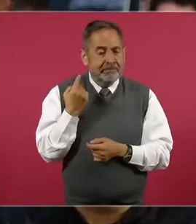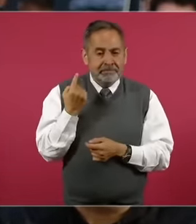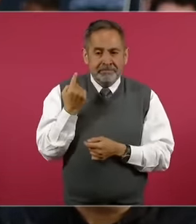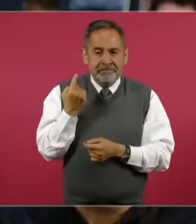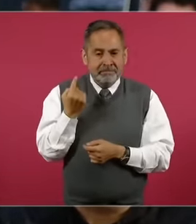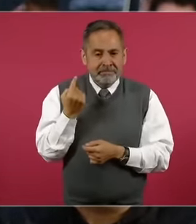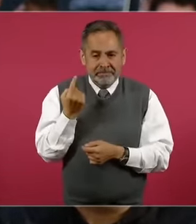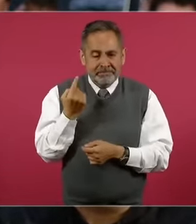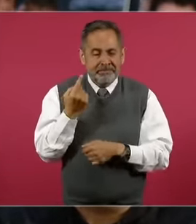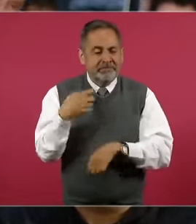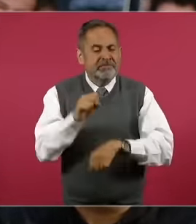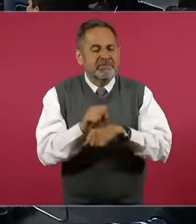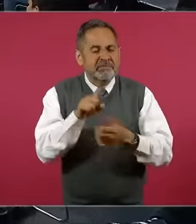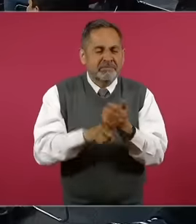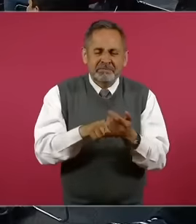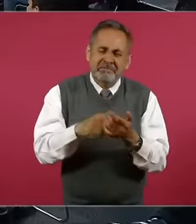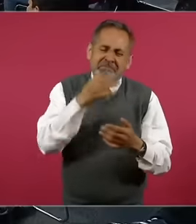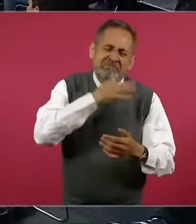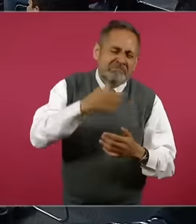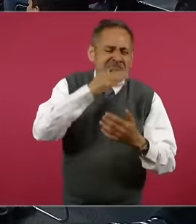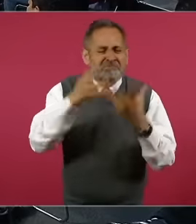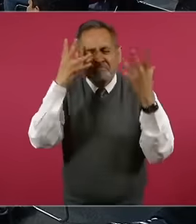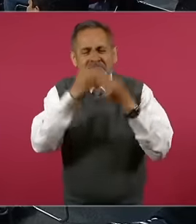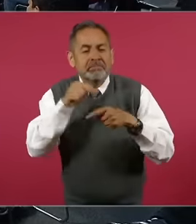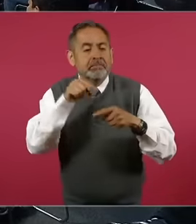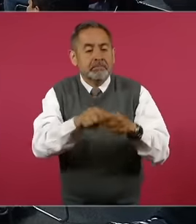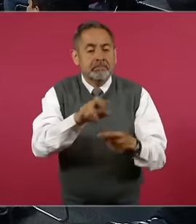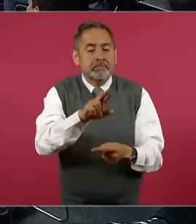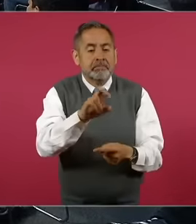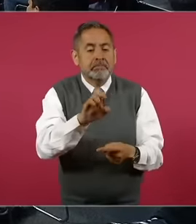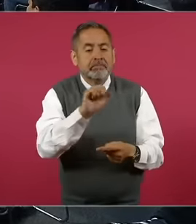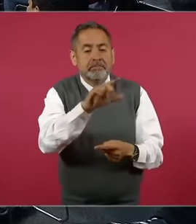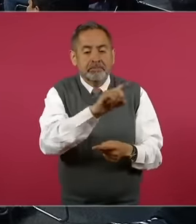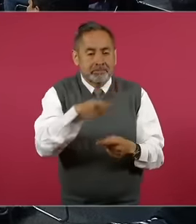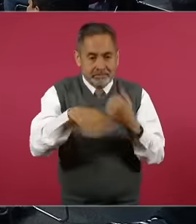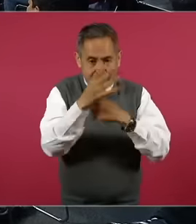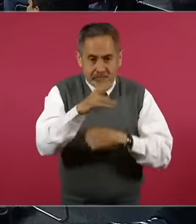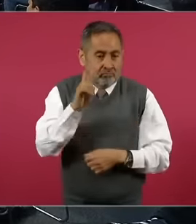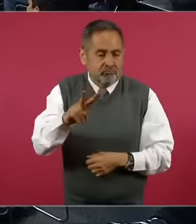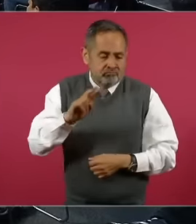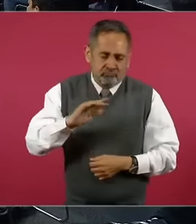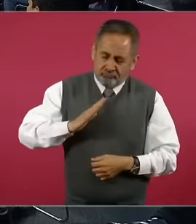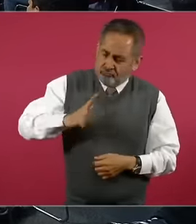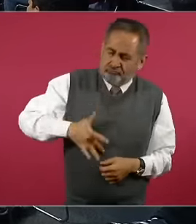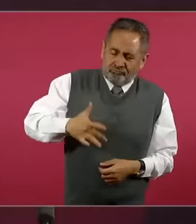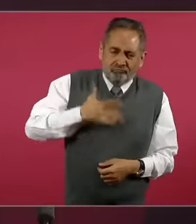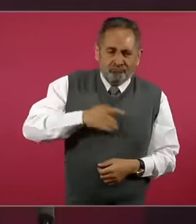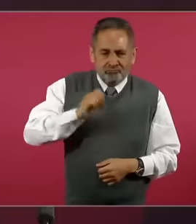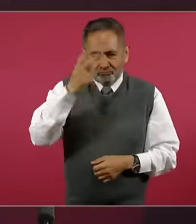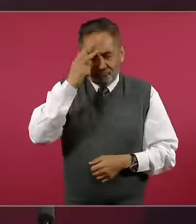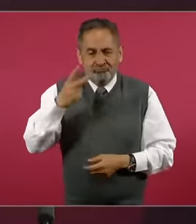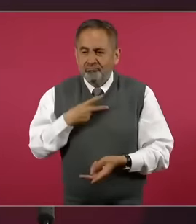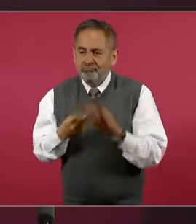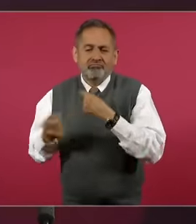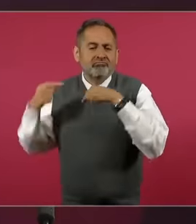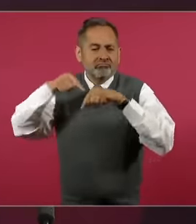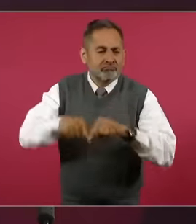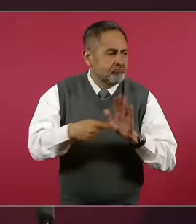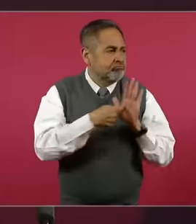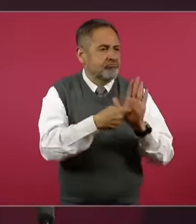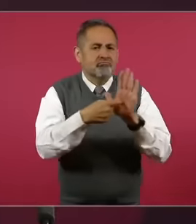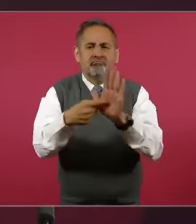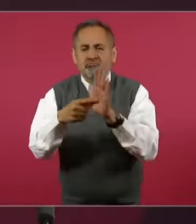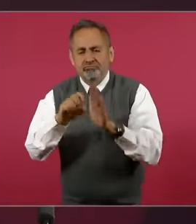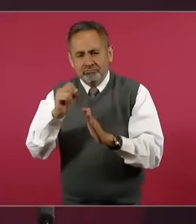su fiesta, porque San Luis Potosí es maravilloso y yo estoy muy, muy orgulloso de estar allá y de haber venido a la mañanera a mostrar todo lo que es San